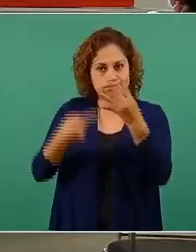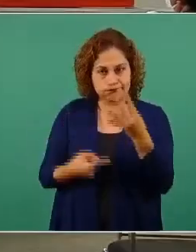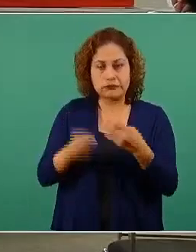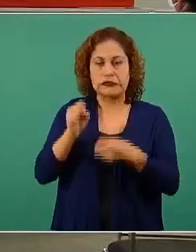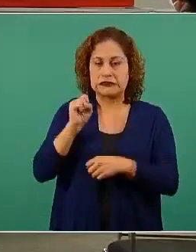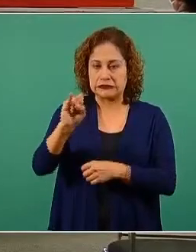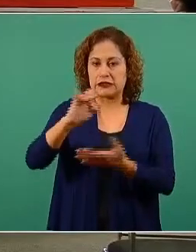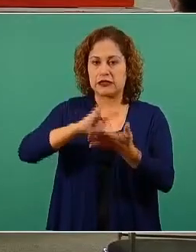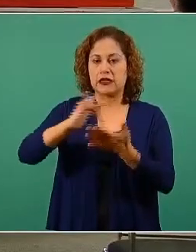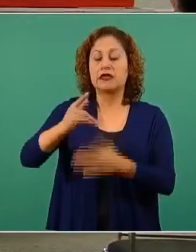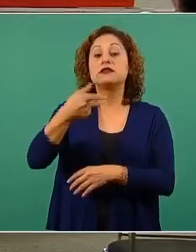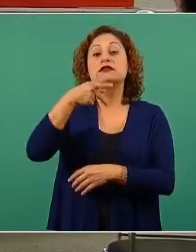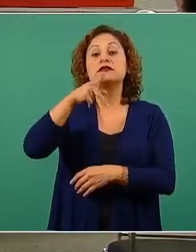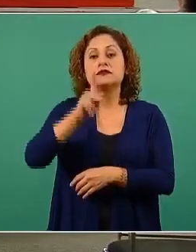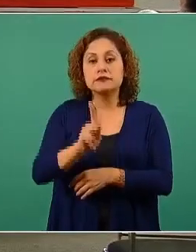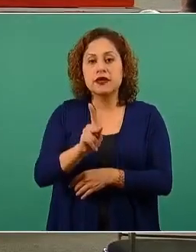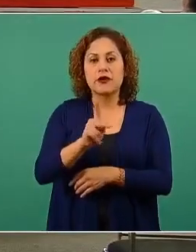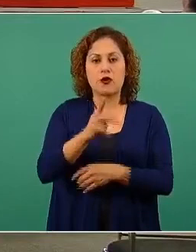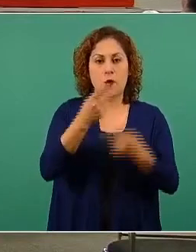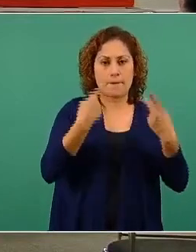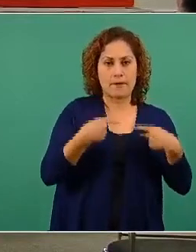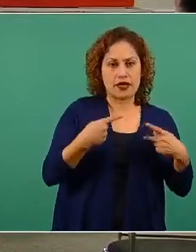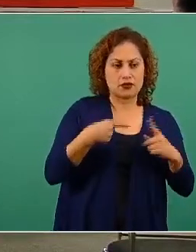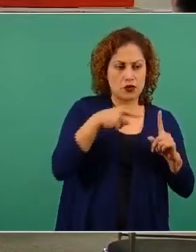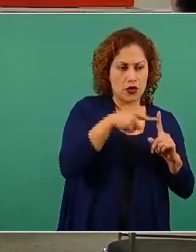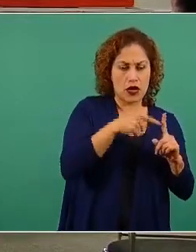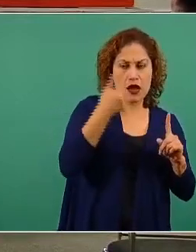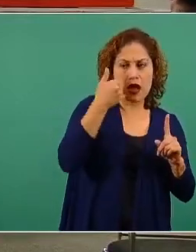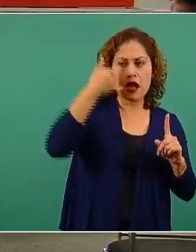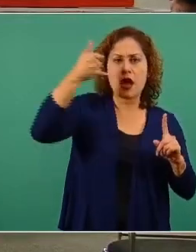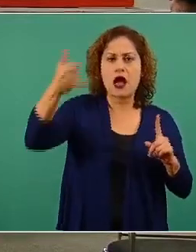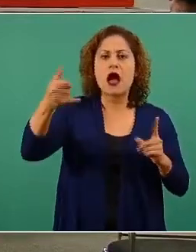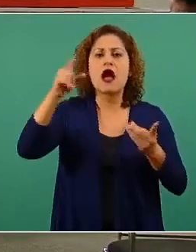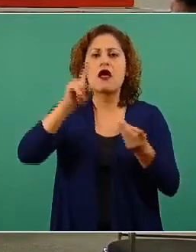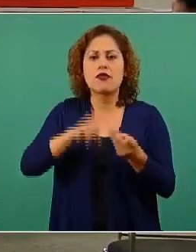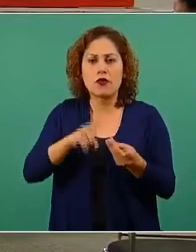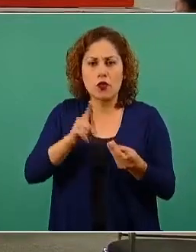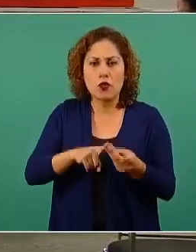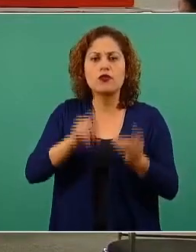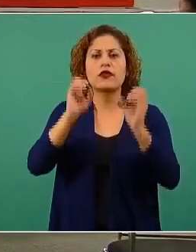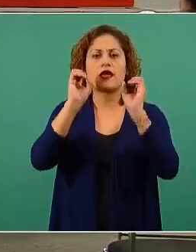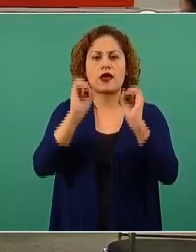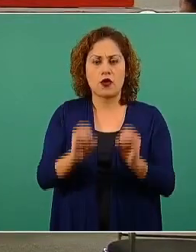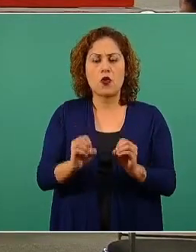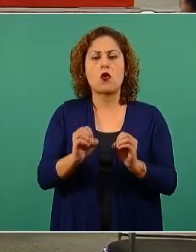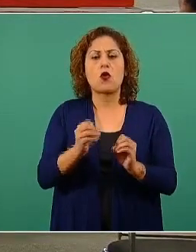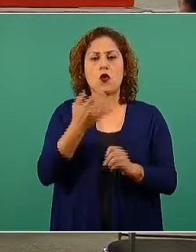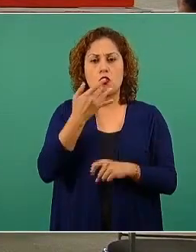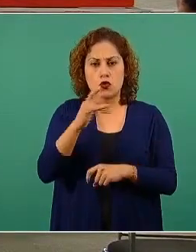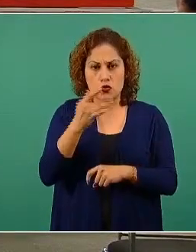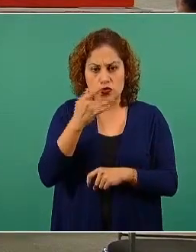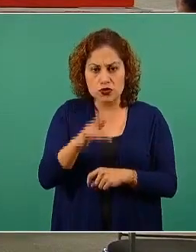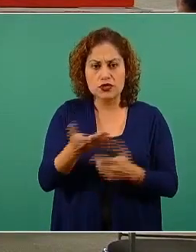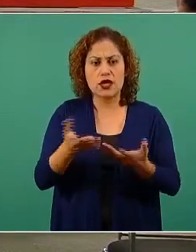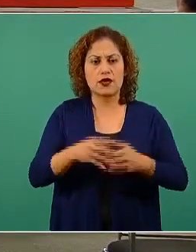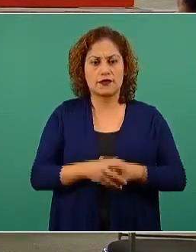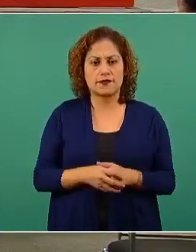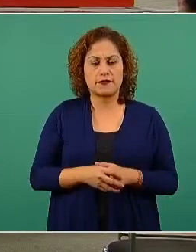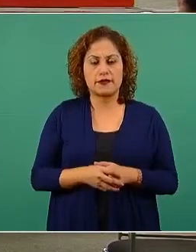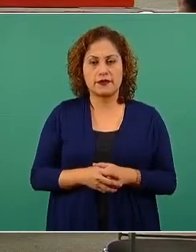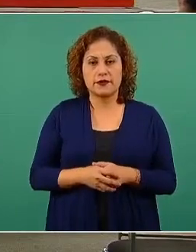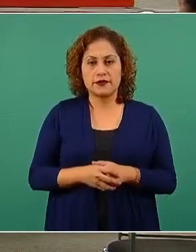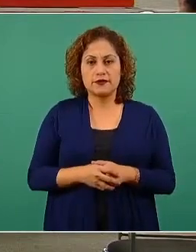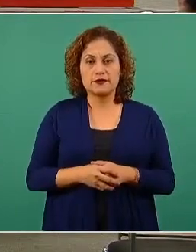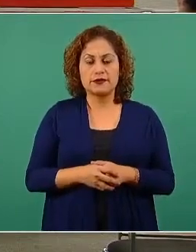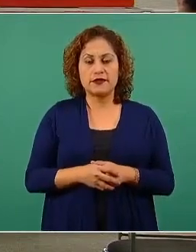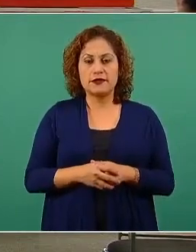podrían acercarse a reportar estos casos? Teléfonos, algún en este caso chat, todo este tipo de pues